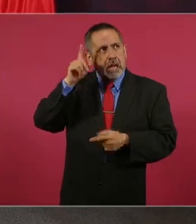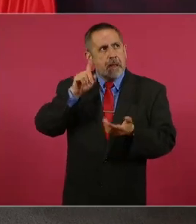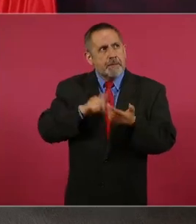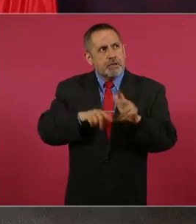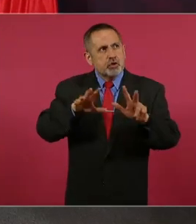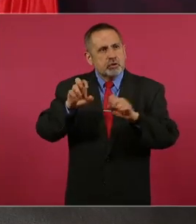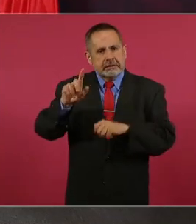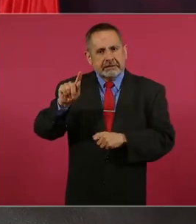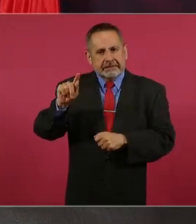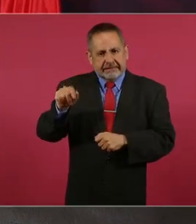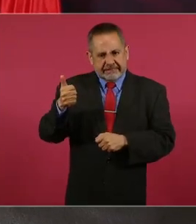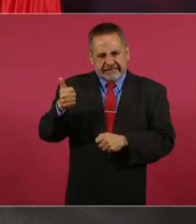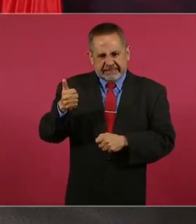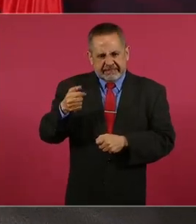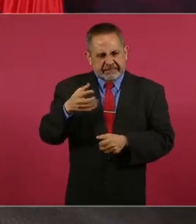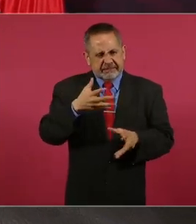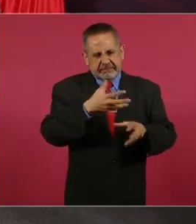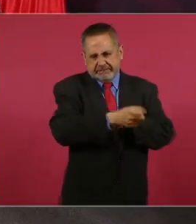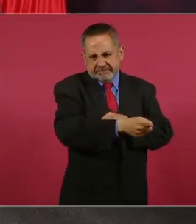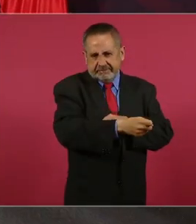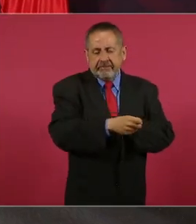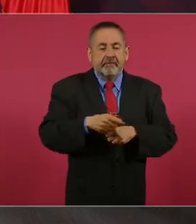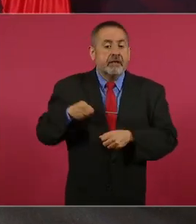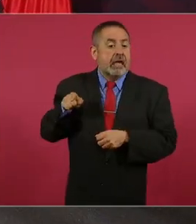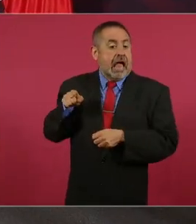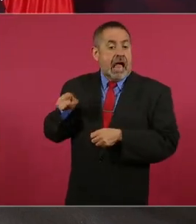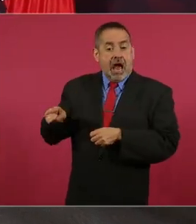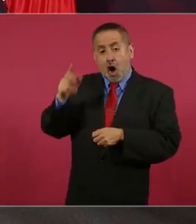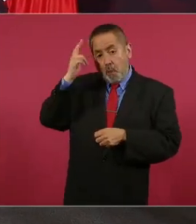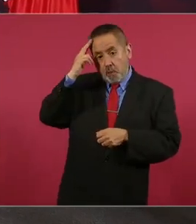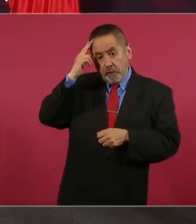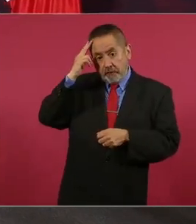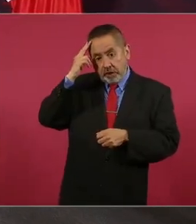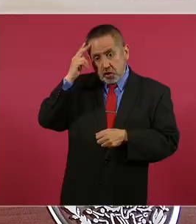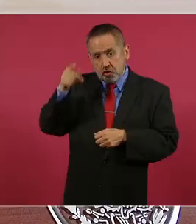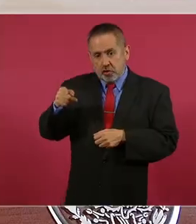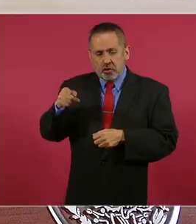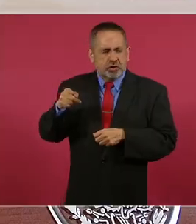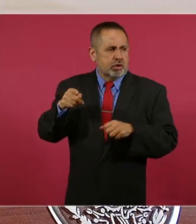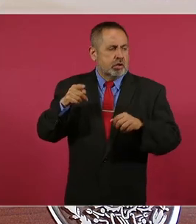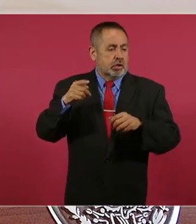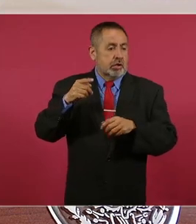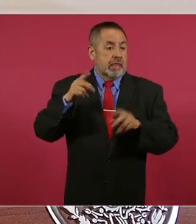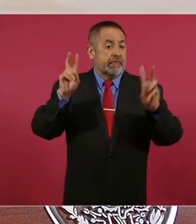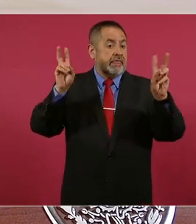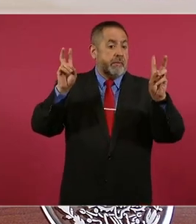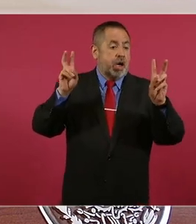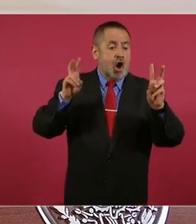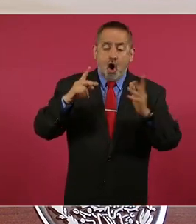1876, Porfirio Díaz con la bandera de la no reelección.